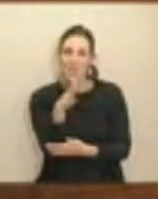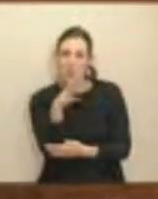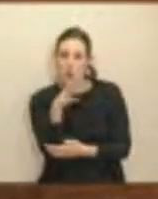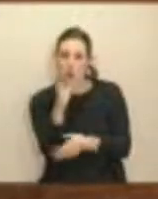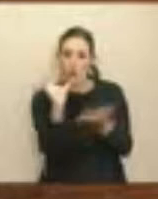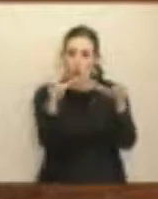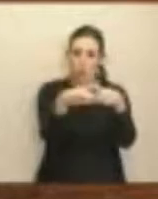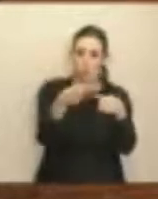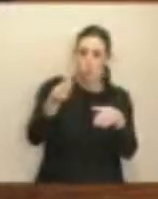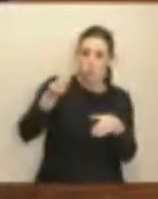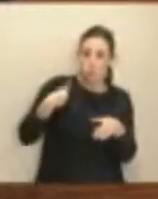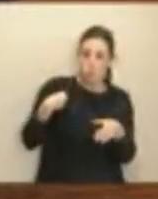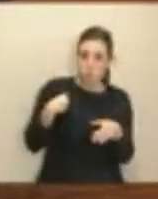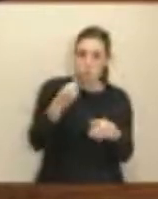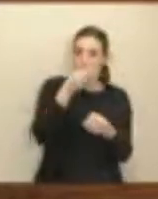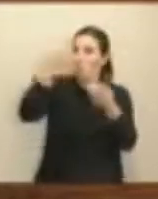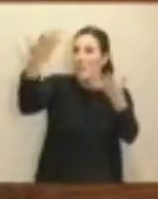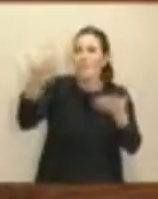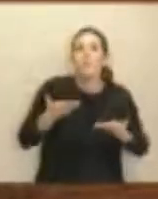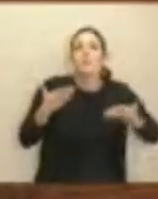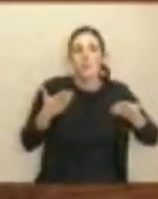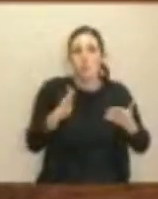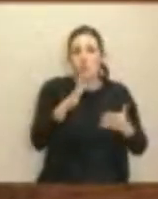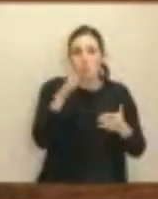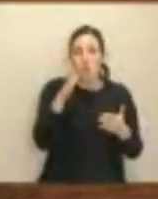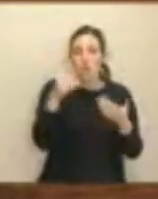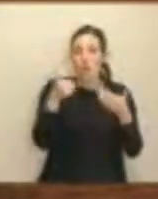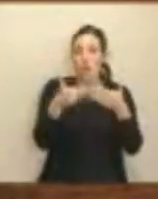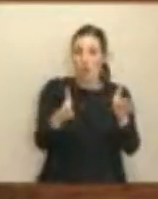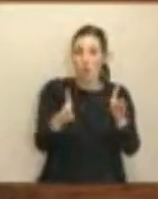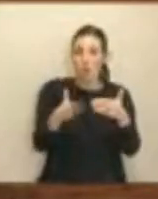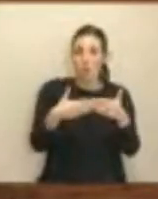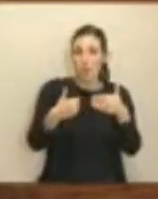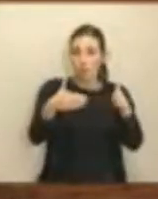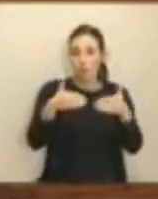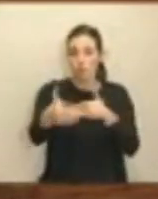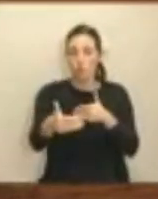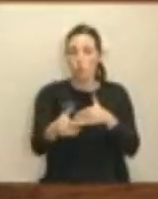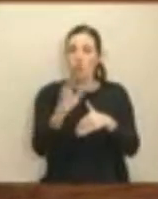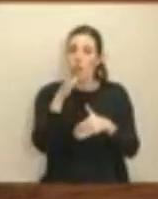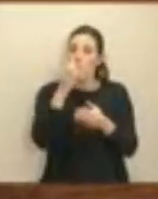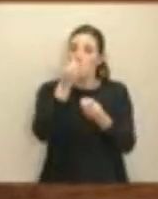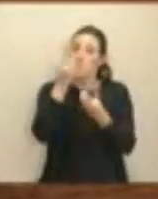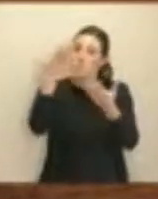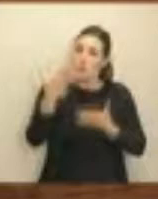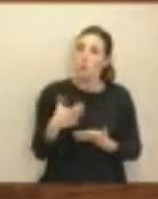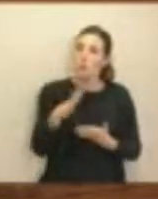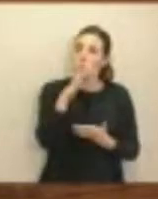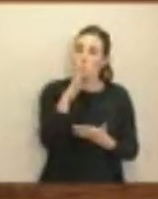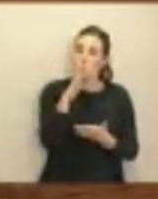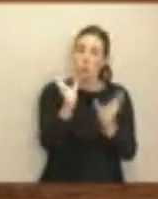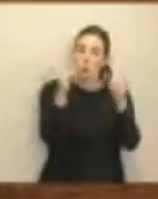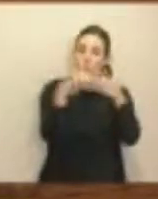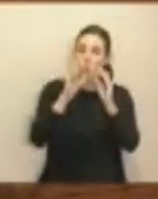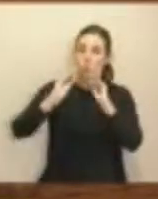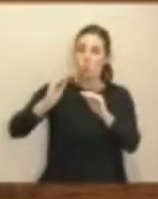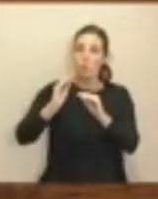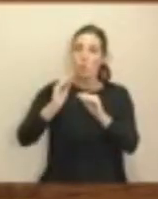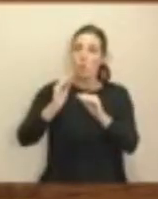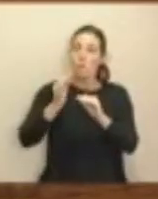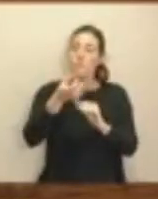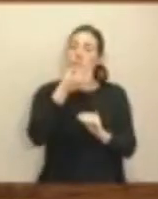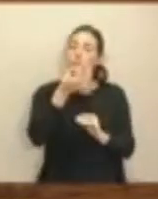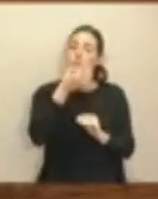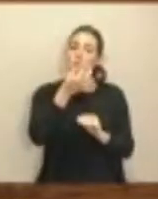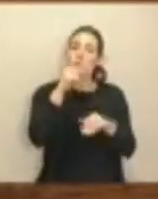bienvenidos sean, porque eso abre puertas en el futuro, estén en el discurso de la bajada impositiva.